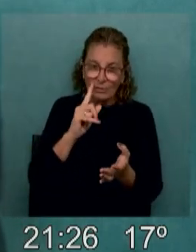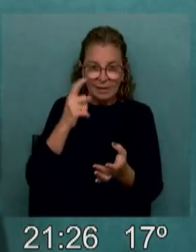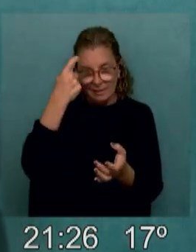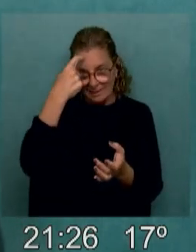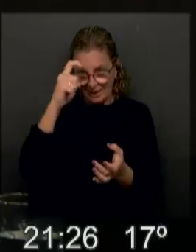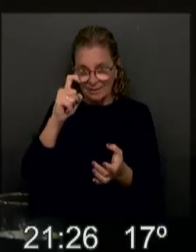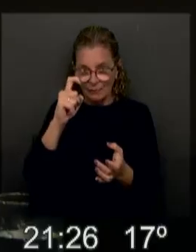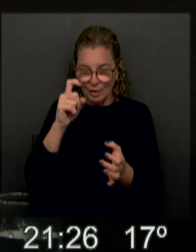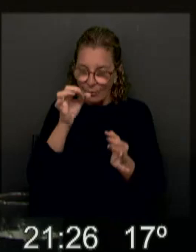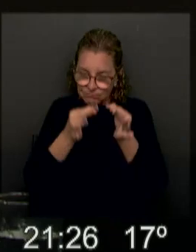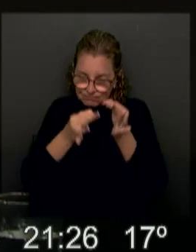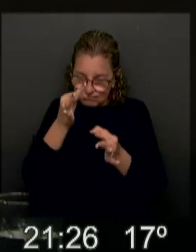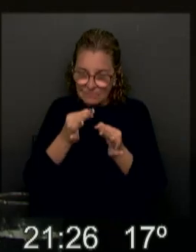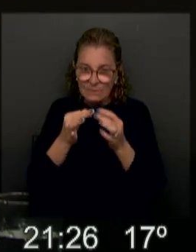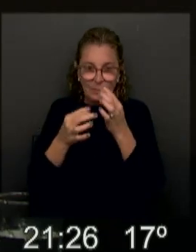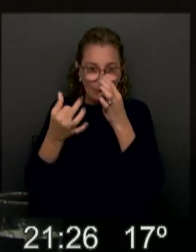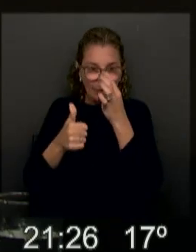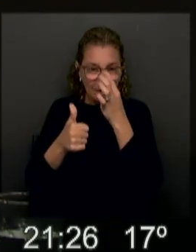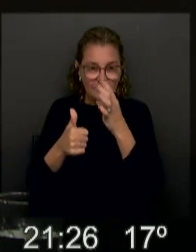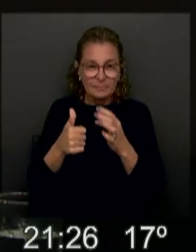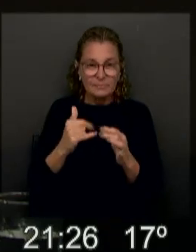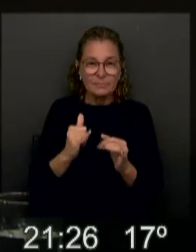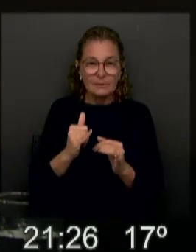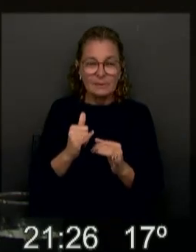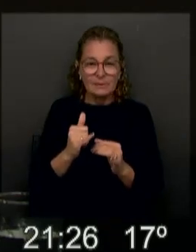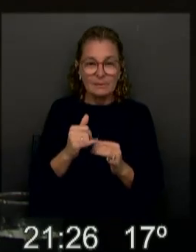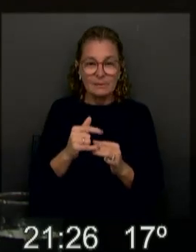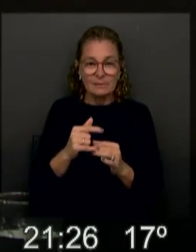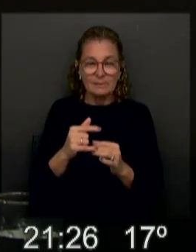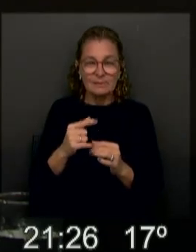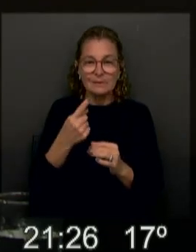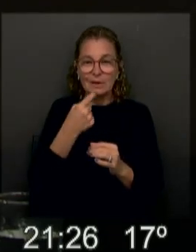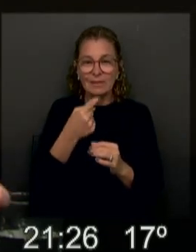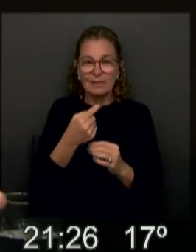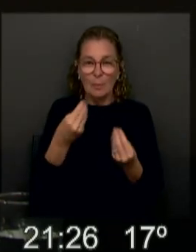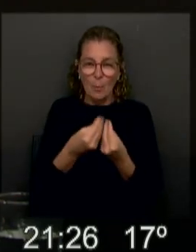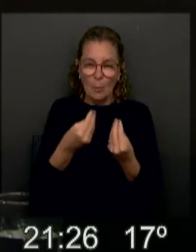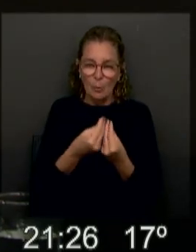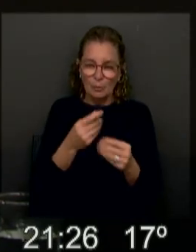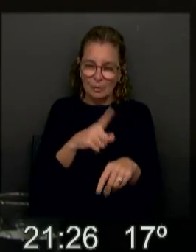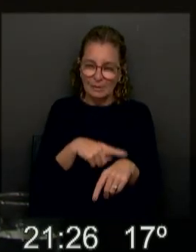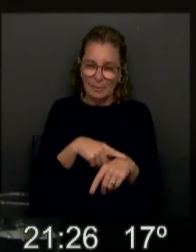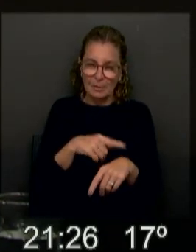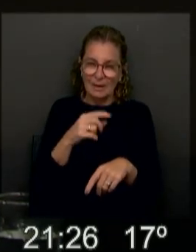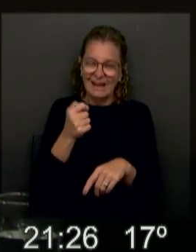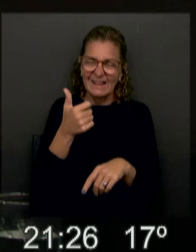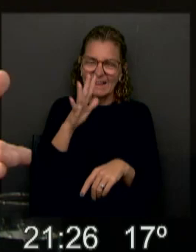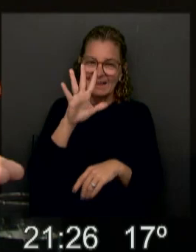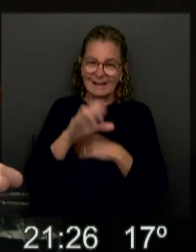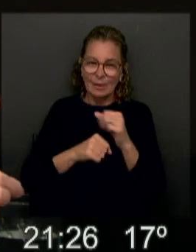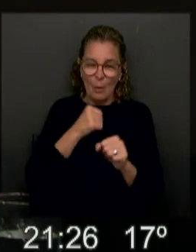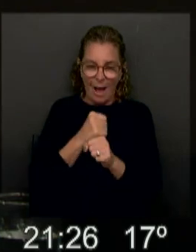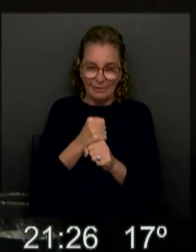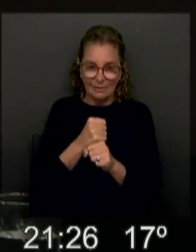Y terminó fue bien científico. Terminó muy bien, pero sí. Esto lo traigo a colación porque pasó mucho tiempo de eso. Casi 5 años. Lo mismo que